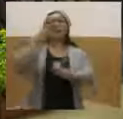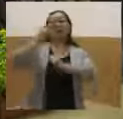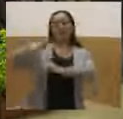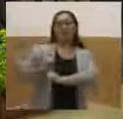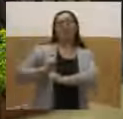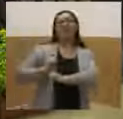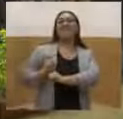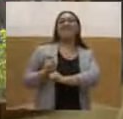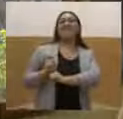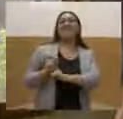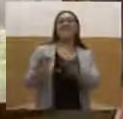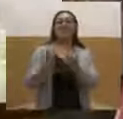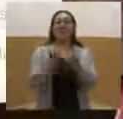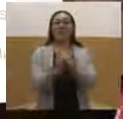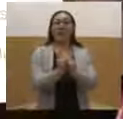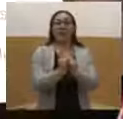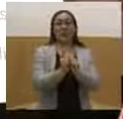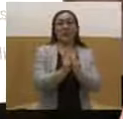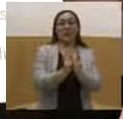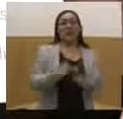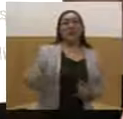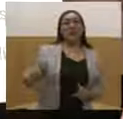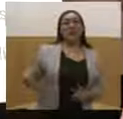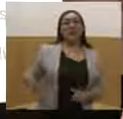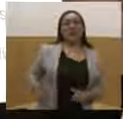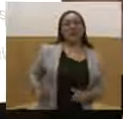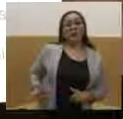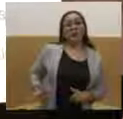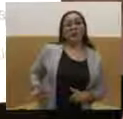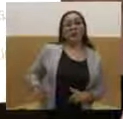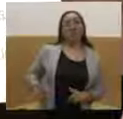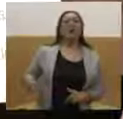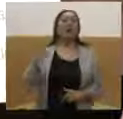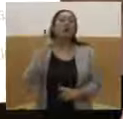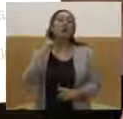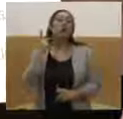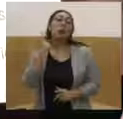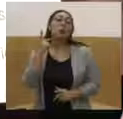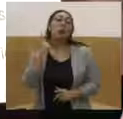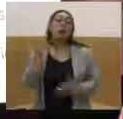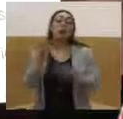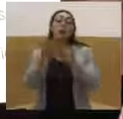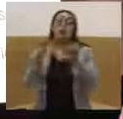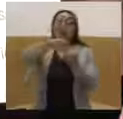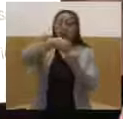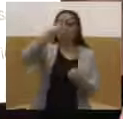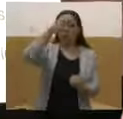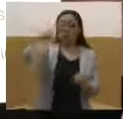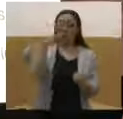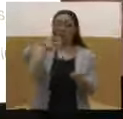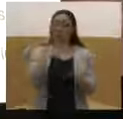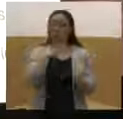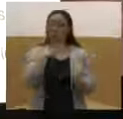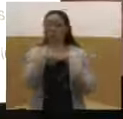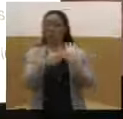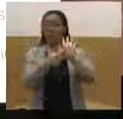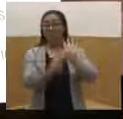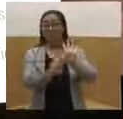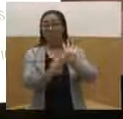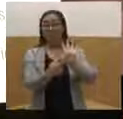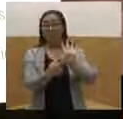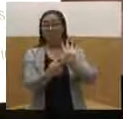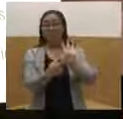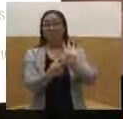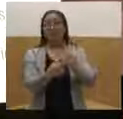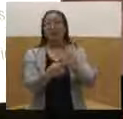está en la ley, en el artículo 41 constitucional. El Programa Nacional del Financiamiento al Microempresario y a